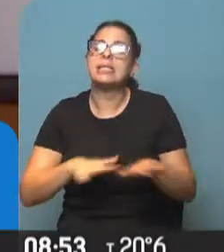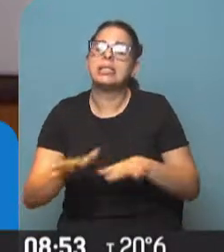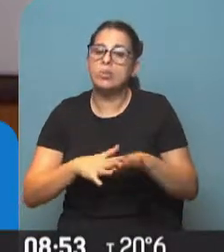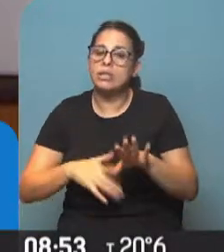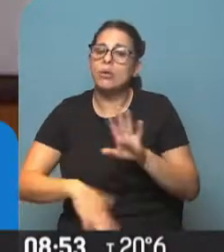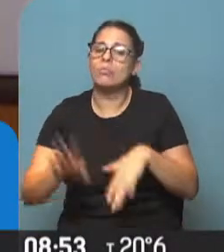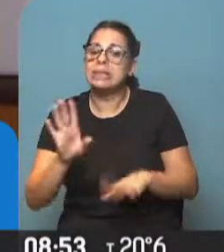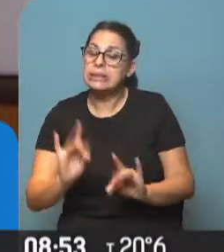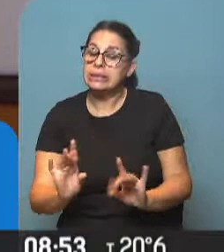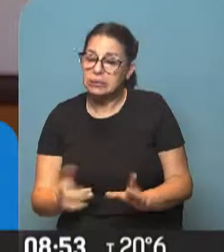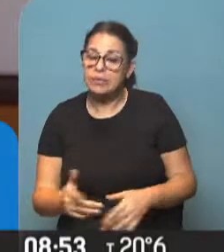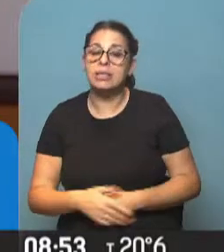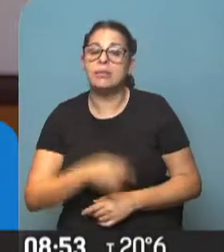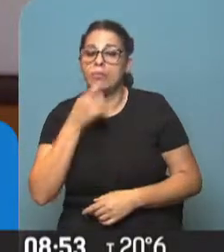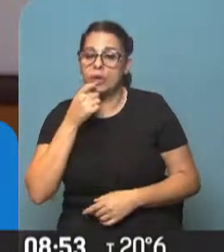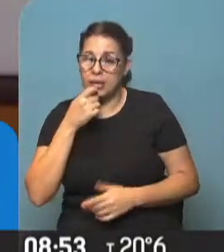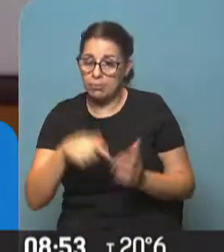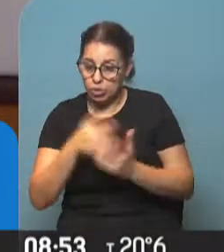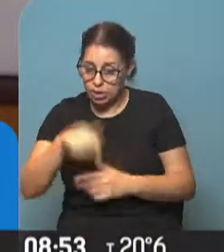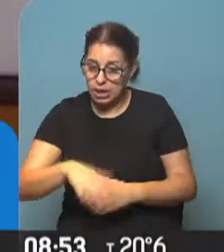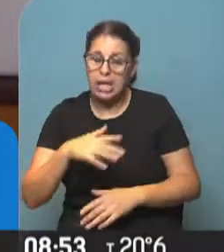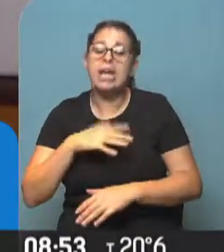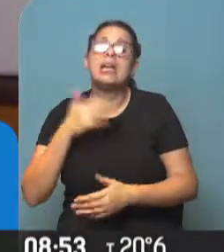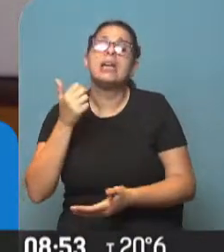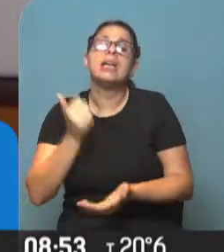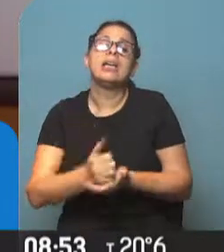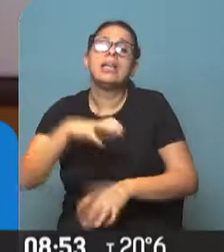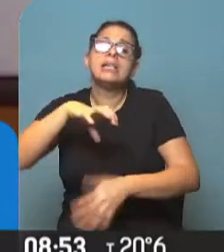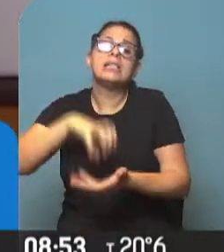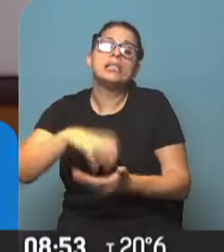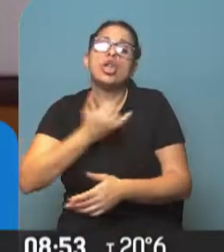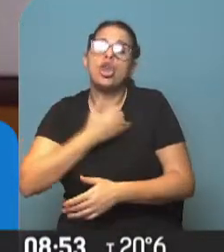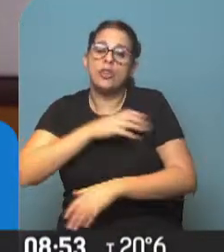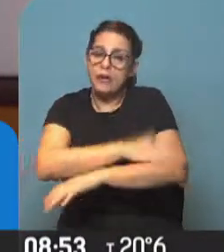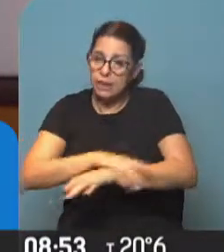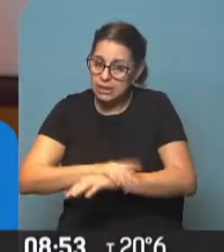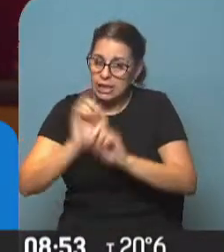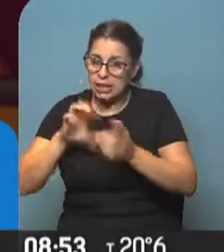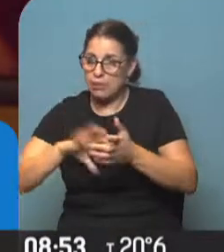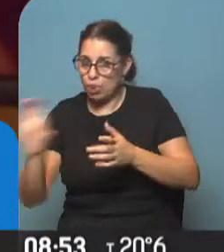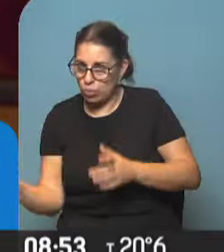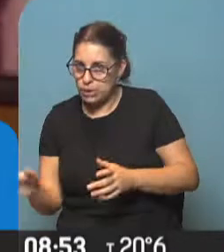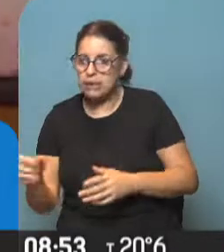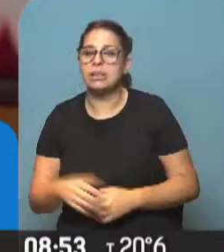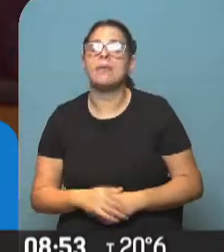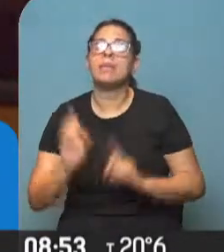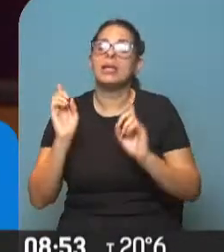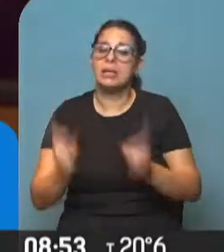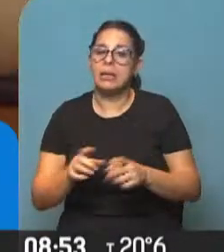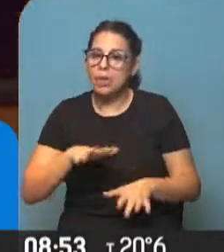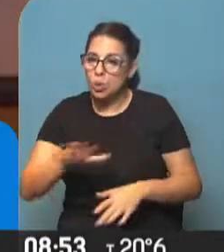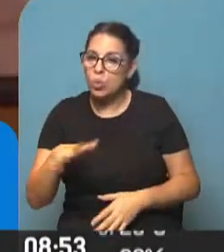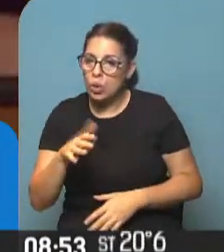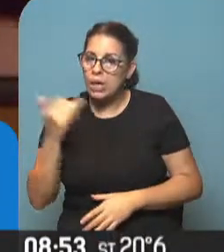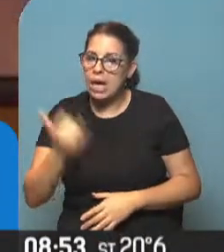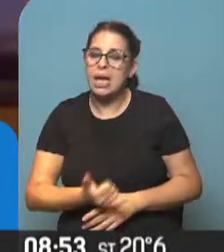de mayor vulnerabilidad por ejemplo en la ciudad estamos en las villas también estamos en la provincia buenos aires en el conurbano en estas lugares